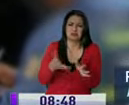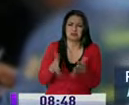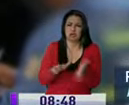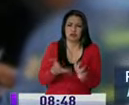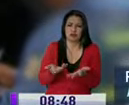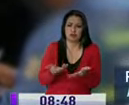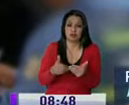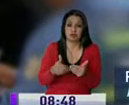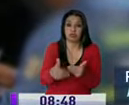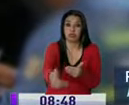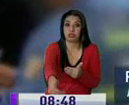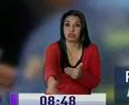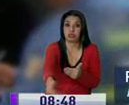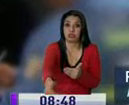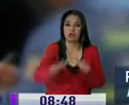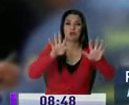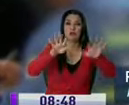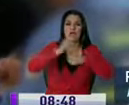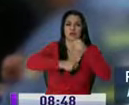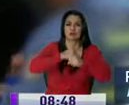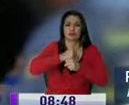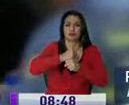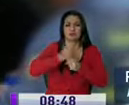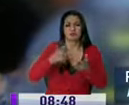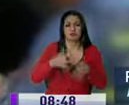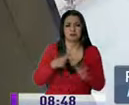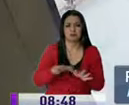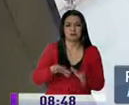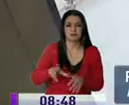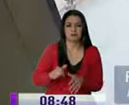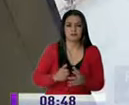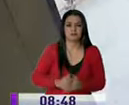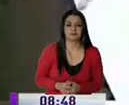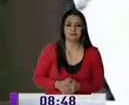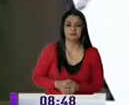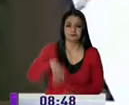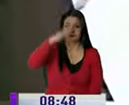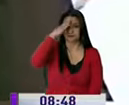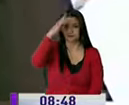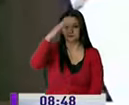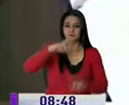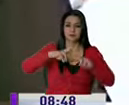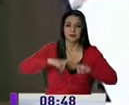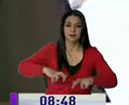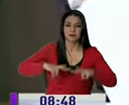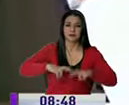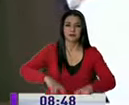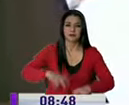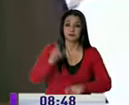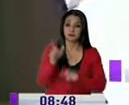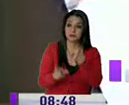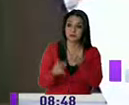periodicidad con la que se ha dado ha sido, bueno, el anterior fue 9 años atrás. La policía investiga este caso para dar con el paradero de los